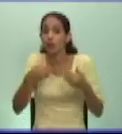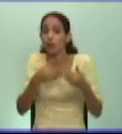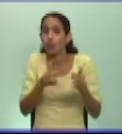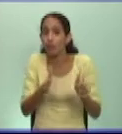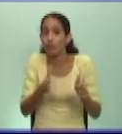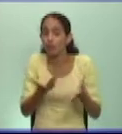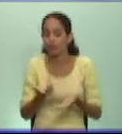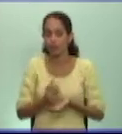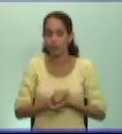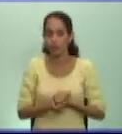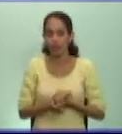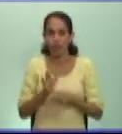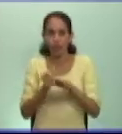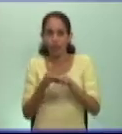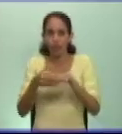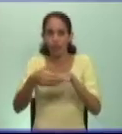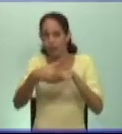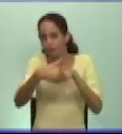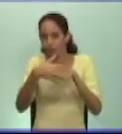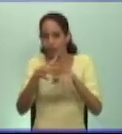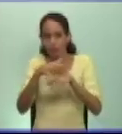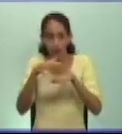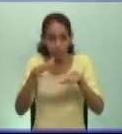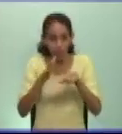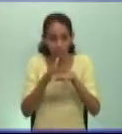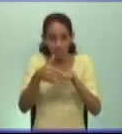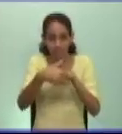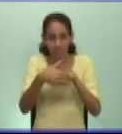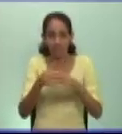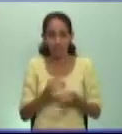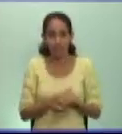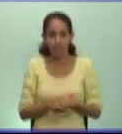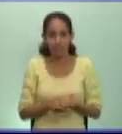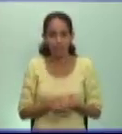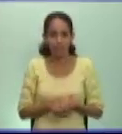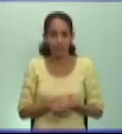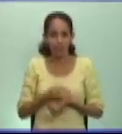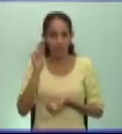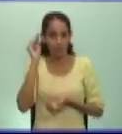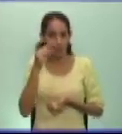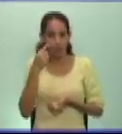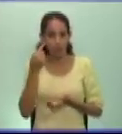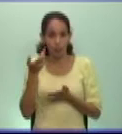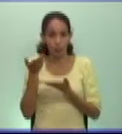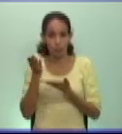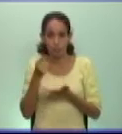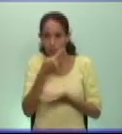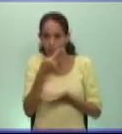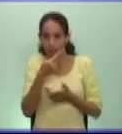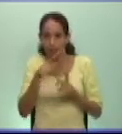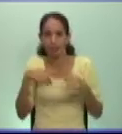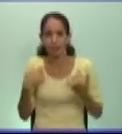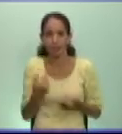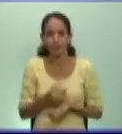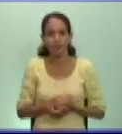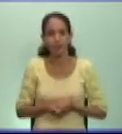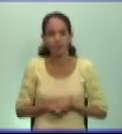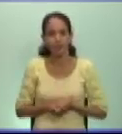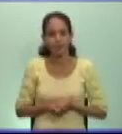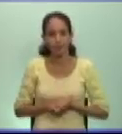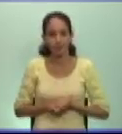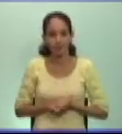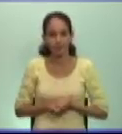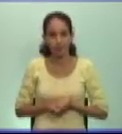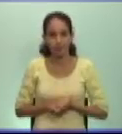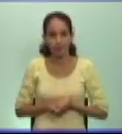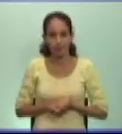ahí va dirigida esta política de Kennedy. A Kennedy lo conocemos mucho por la historia de Cuba. Recuerden cuando ustedes profundicen después y ustedes van a hablar